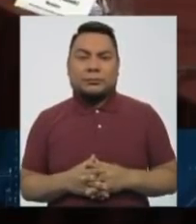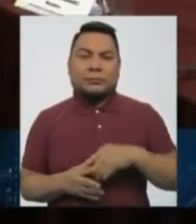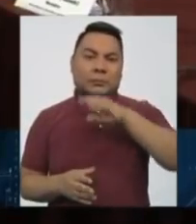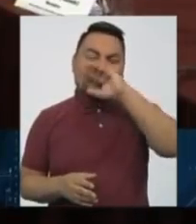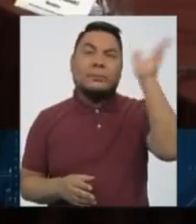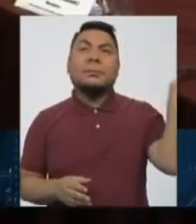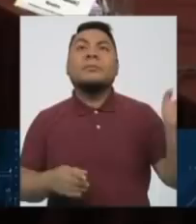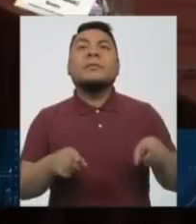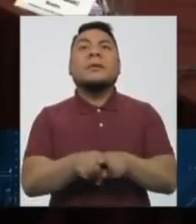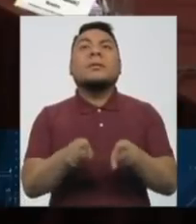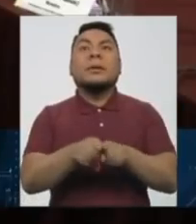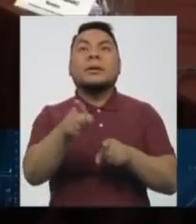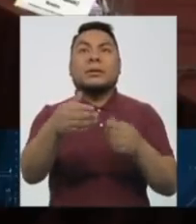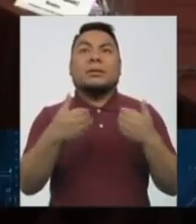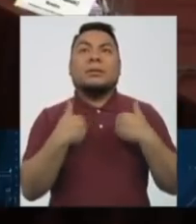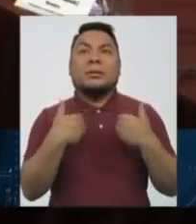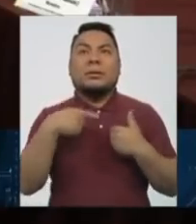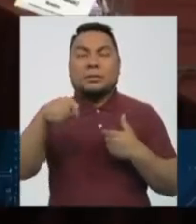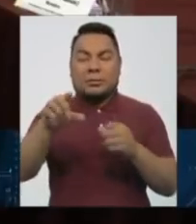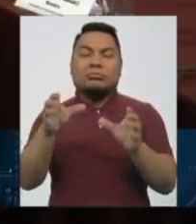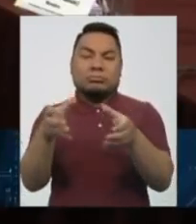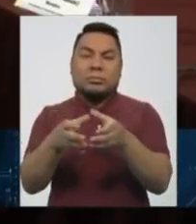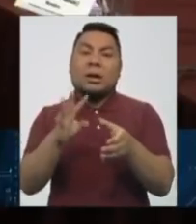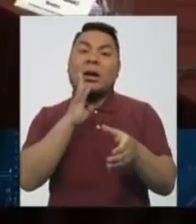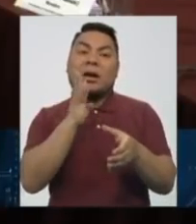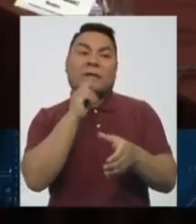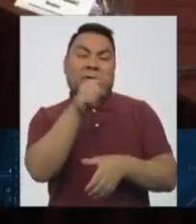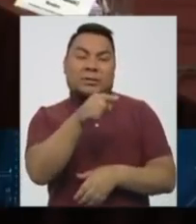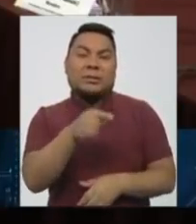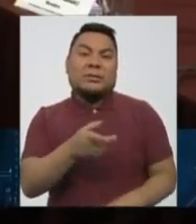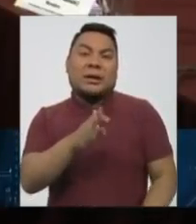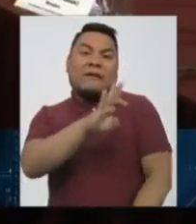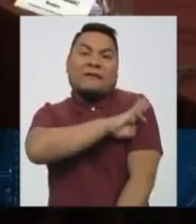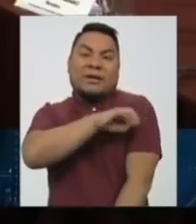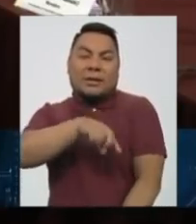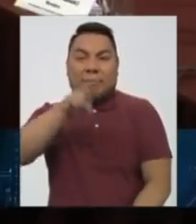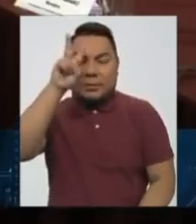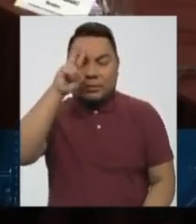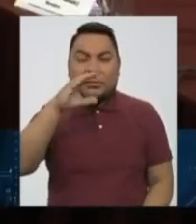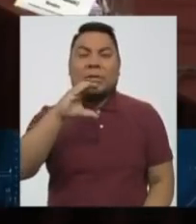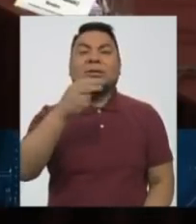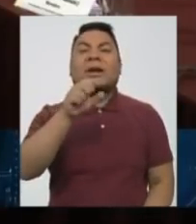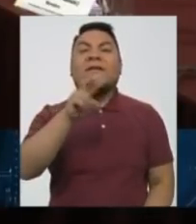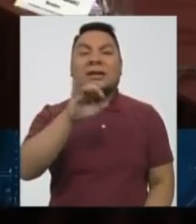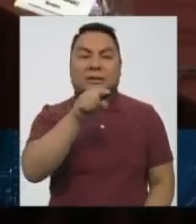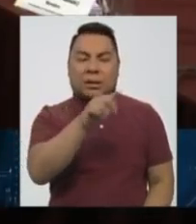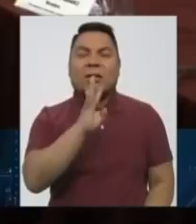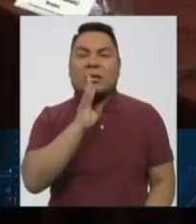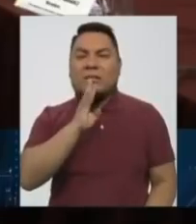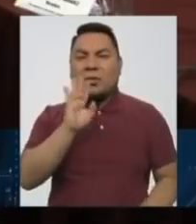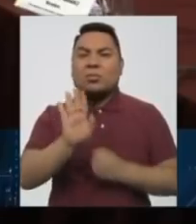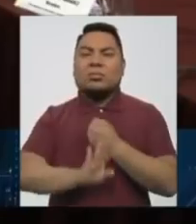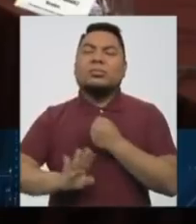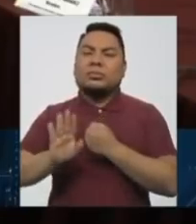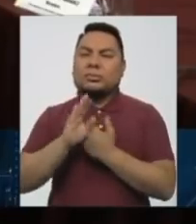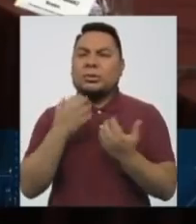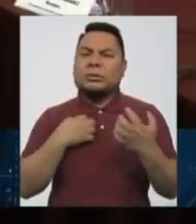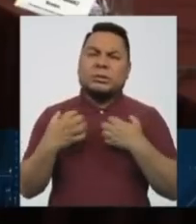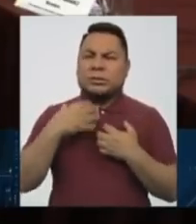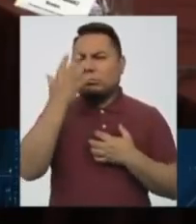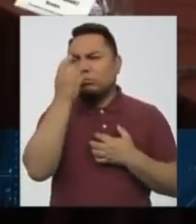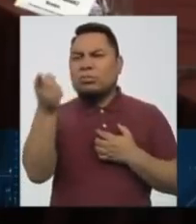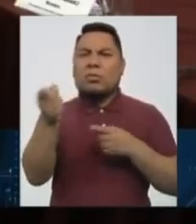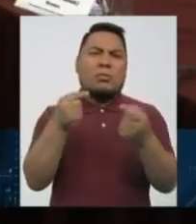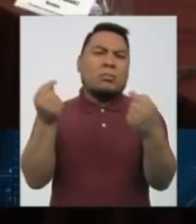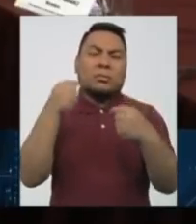Bien, allí teníamos entonces las expresiones por parte del fiscal de la Nación. Hay que señalar de que en esta sesión también se